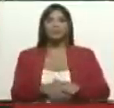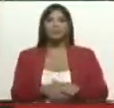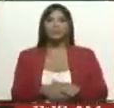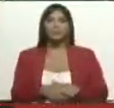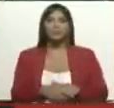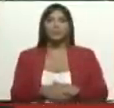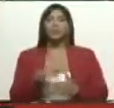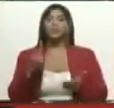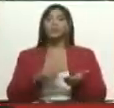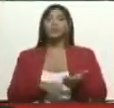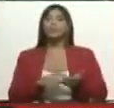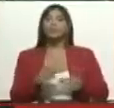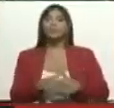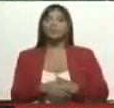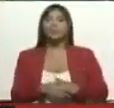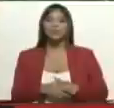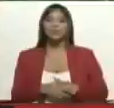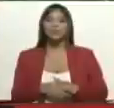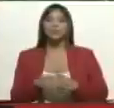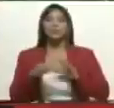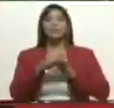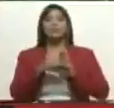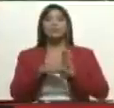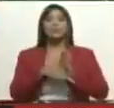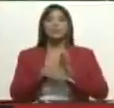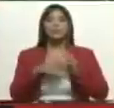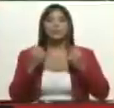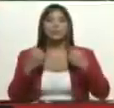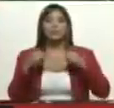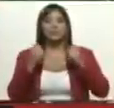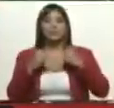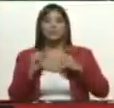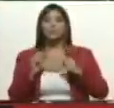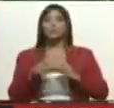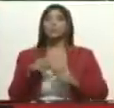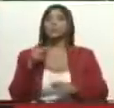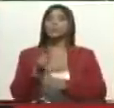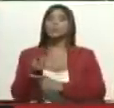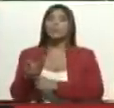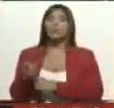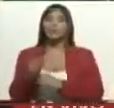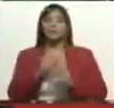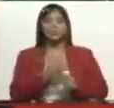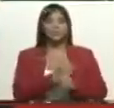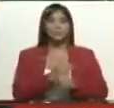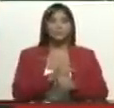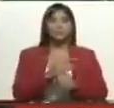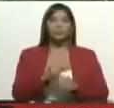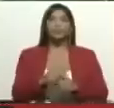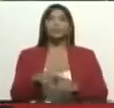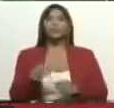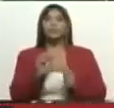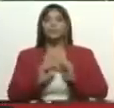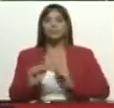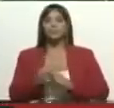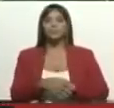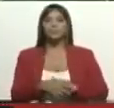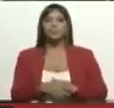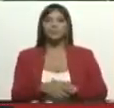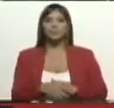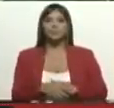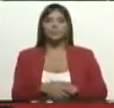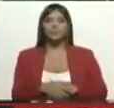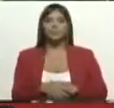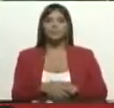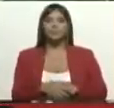el cumplimiento del reglamento del ejercicio de mando operacional y de las funciones de guarnición